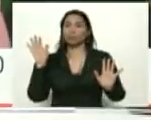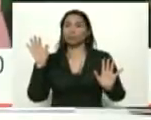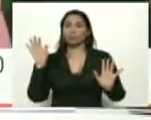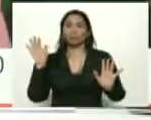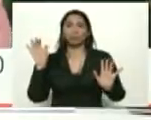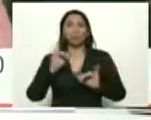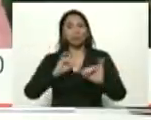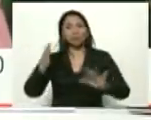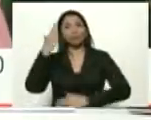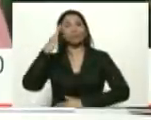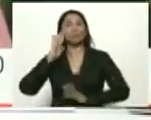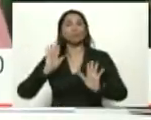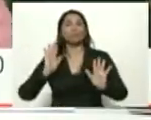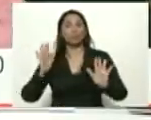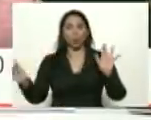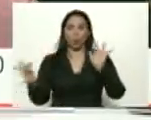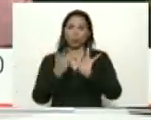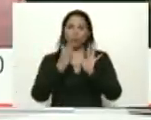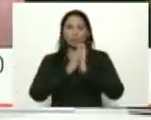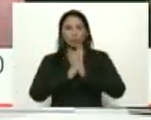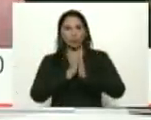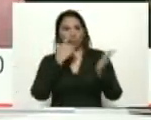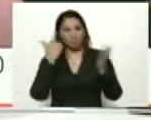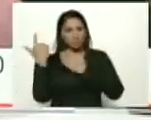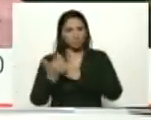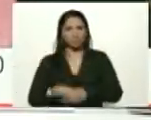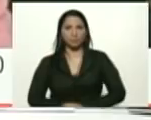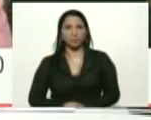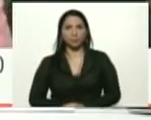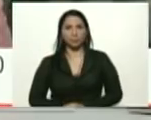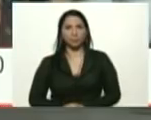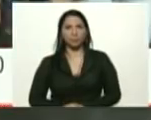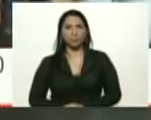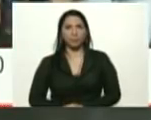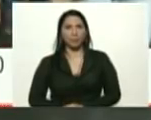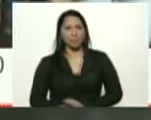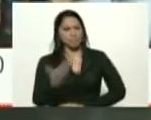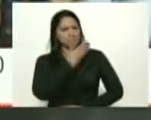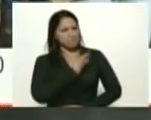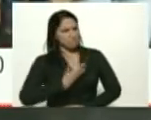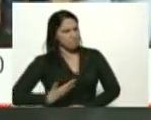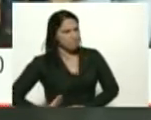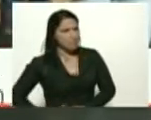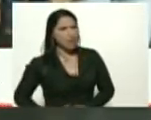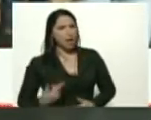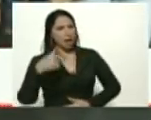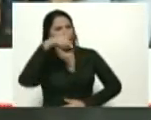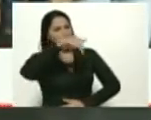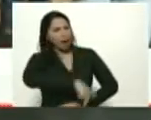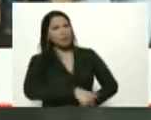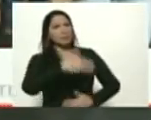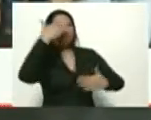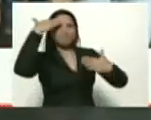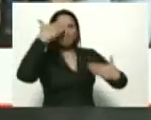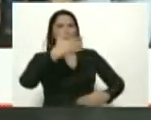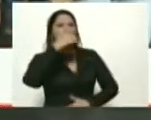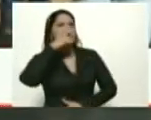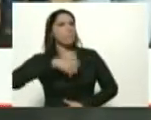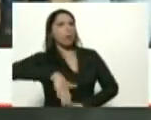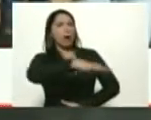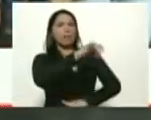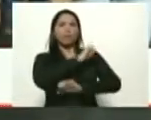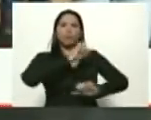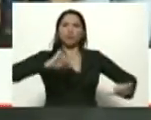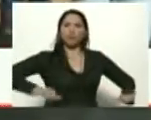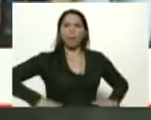ya sabe. Adelante, compañero Rafael Calle, Portuguesa. Presidente, desde acá saludamos al pueblo de